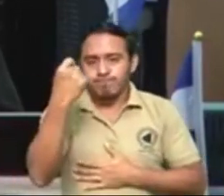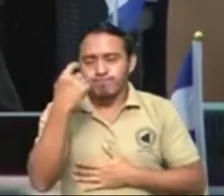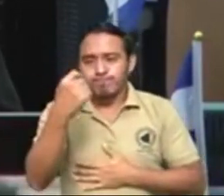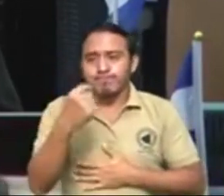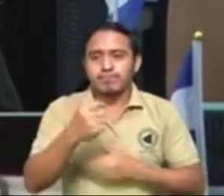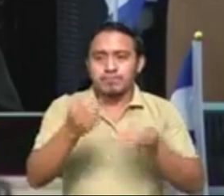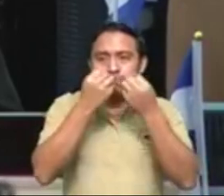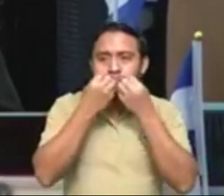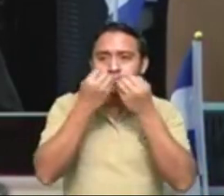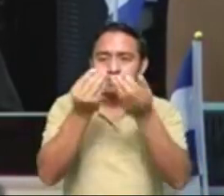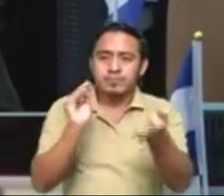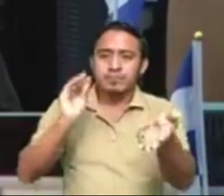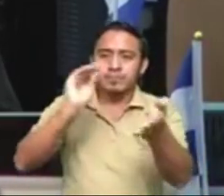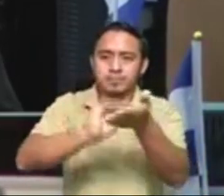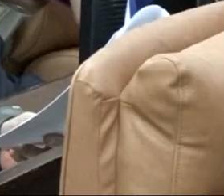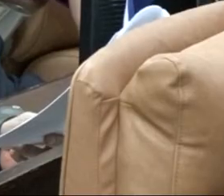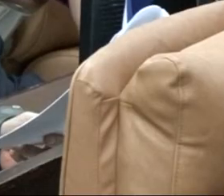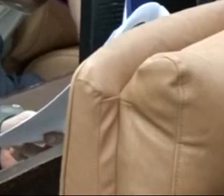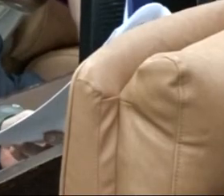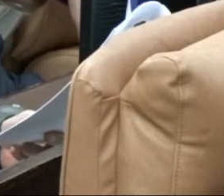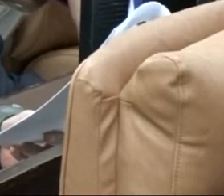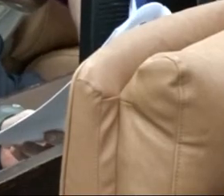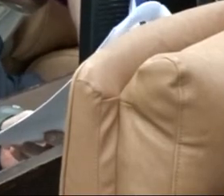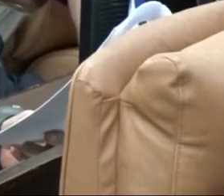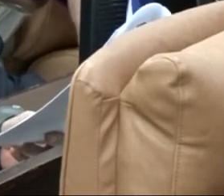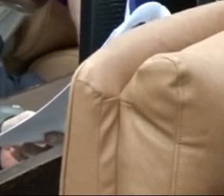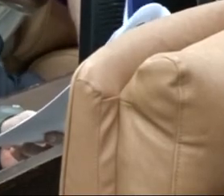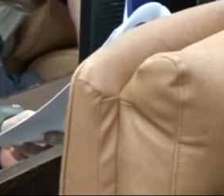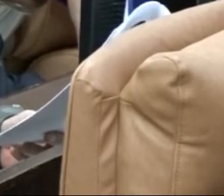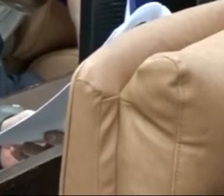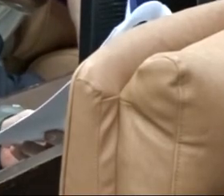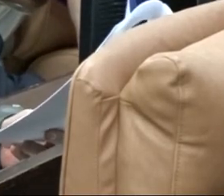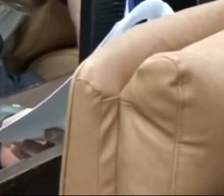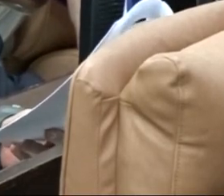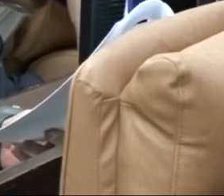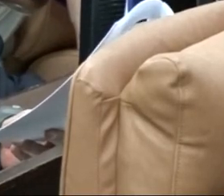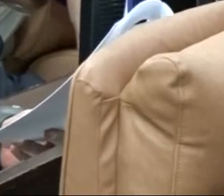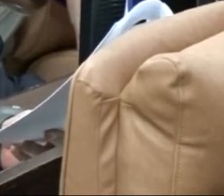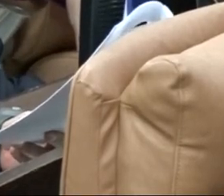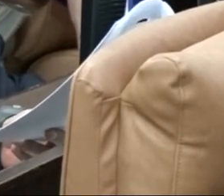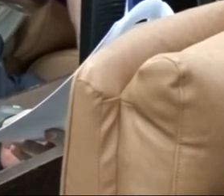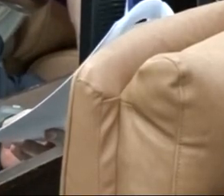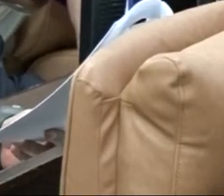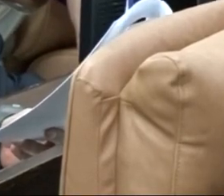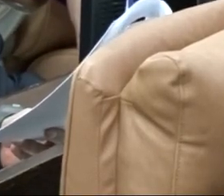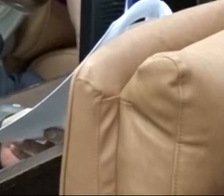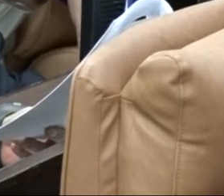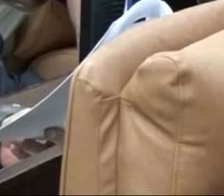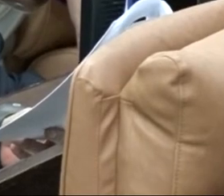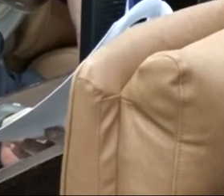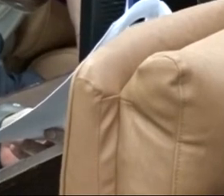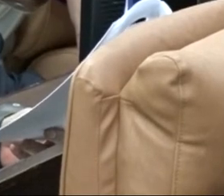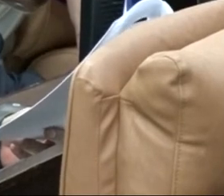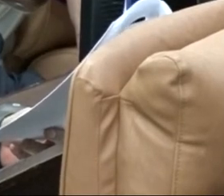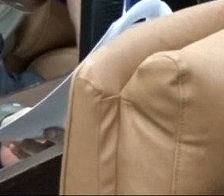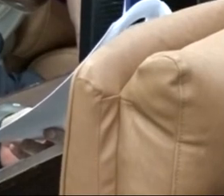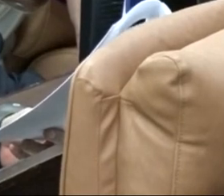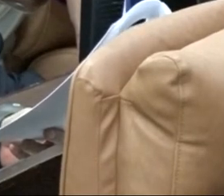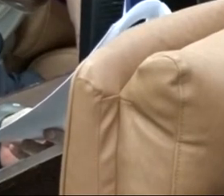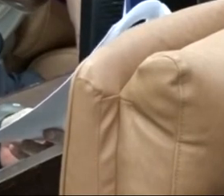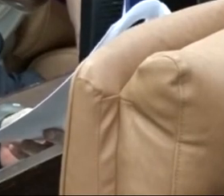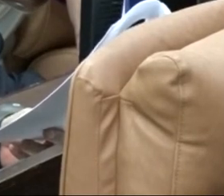su publicación en la Gaceta. En la antigua, el comercio estuvo caracterizado por el nomadismo, y es